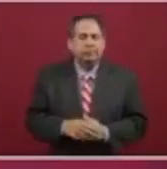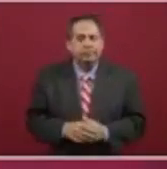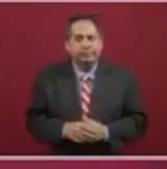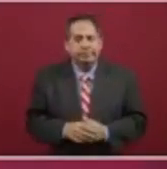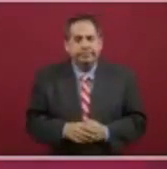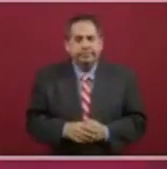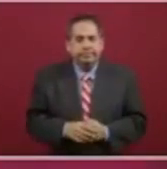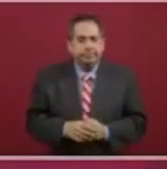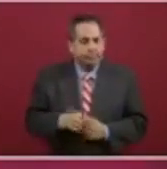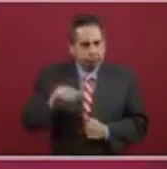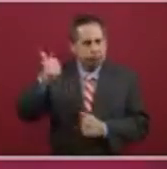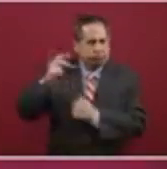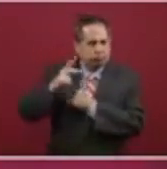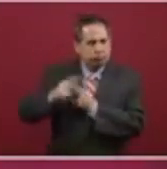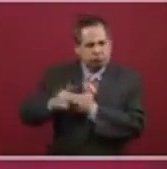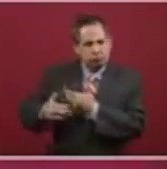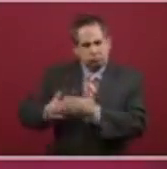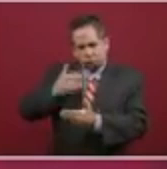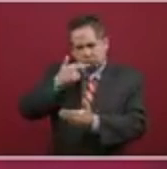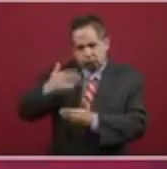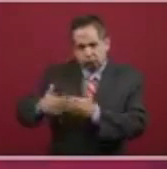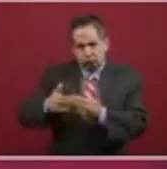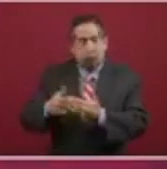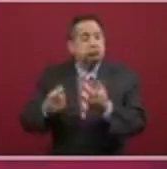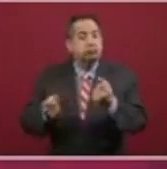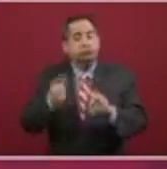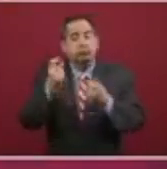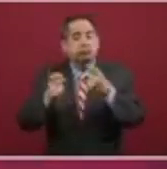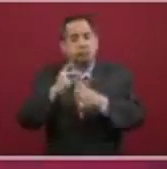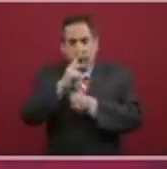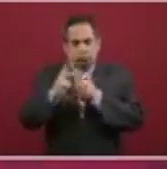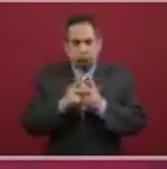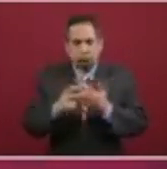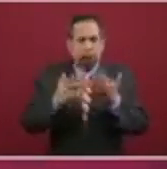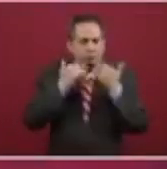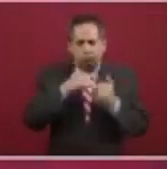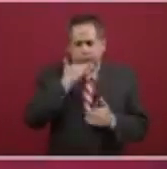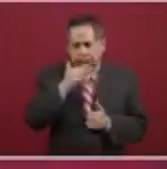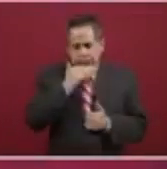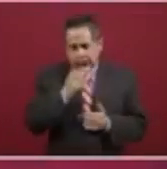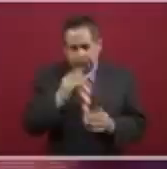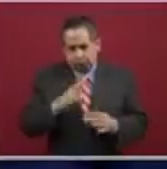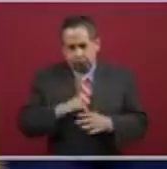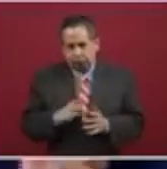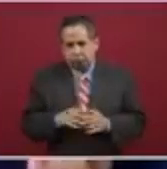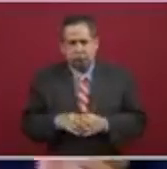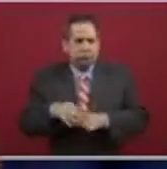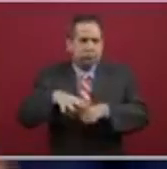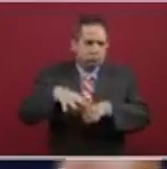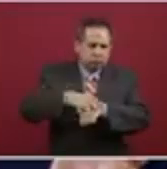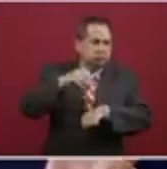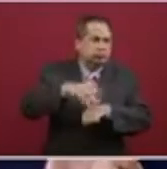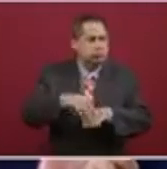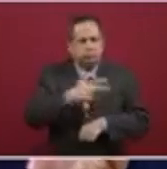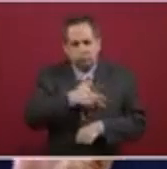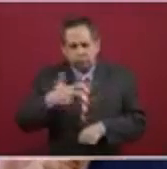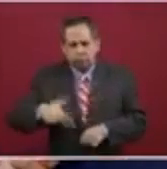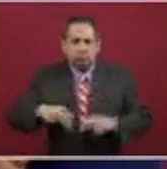han ido avanzando. Hay países donde no hay corrupción. Suecia, Dinamarca,